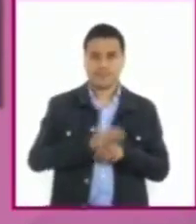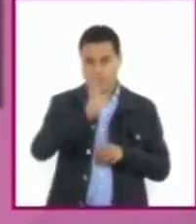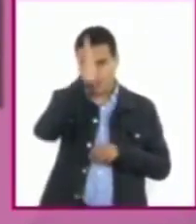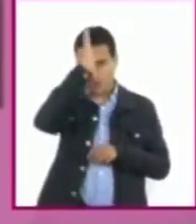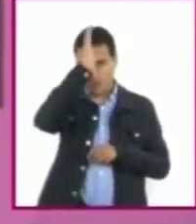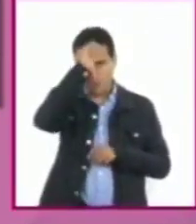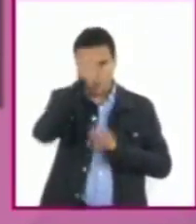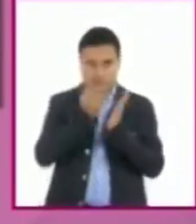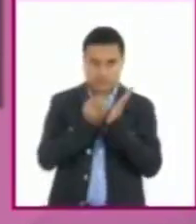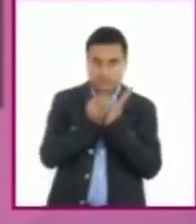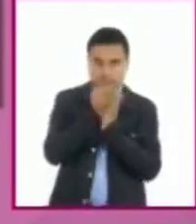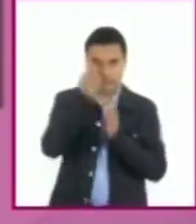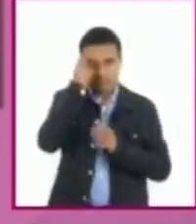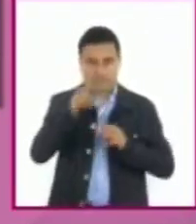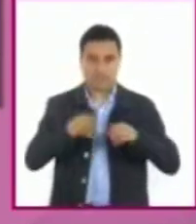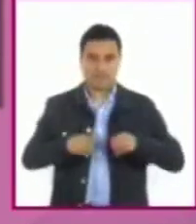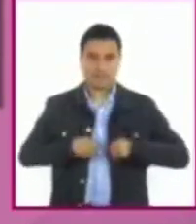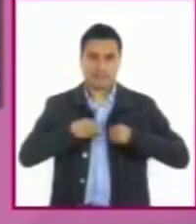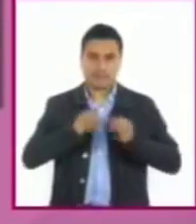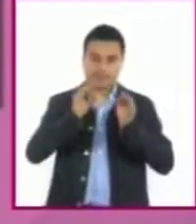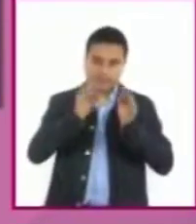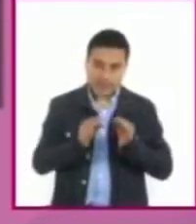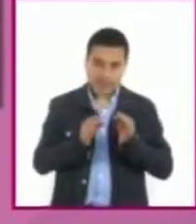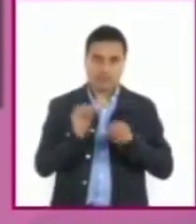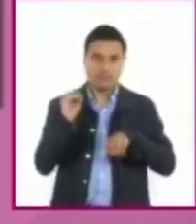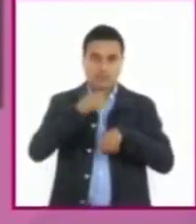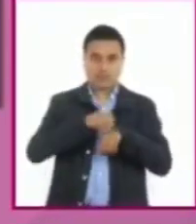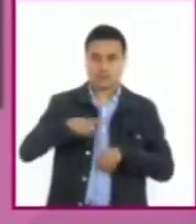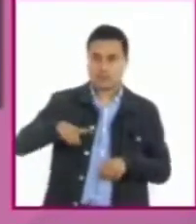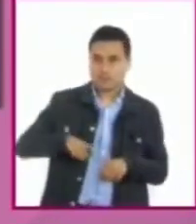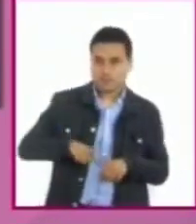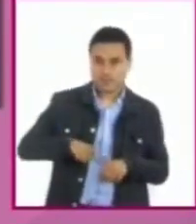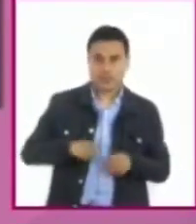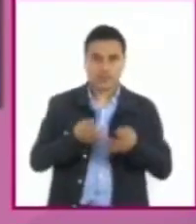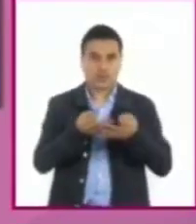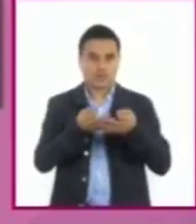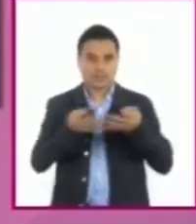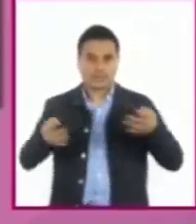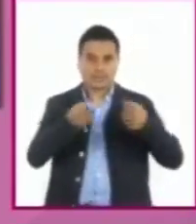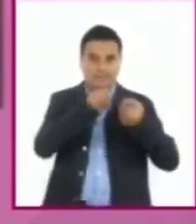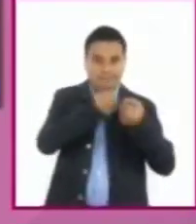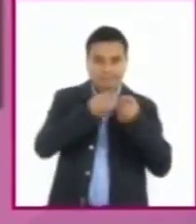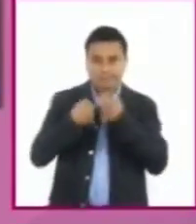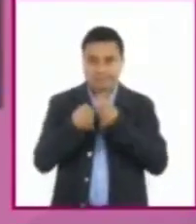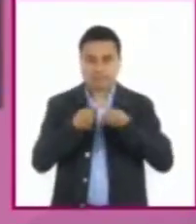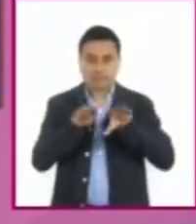vivir en armonía, gobernarse, delimitar sus territorios y administrar sus bienes,